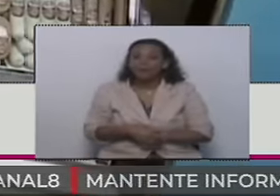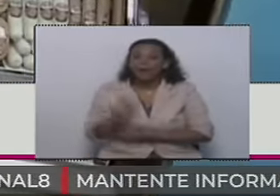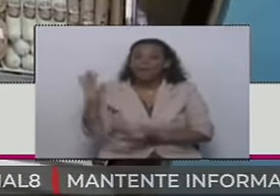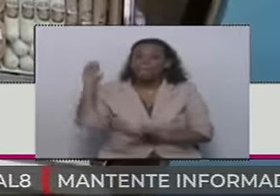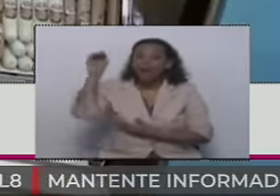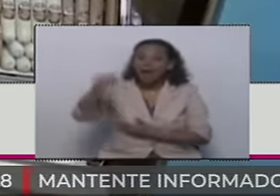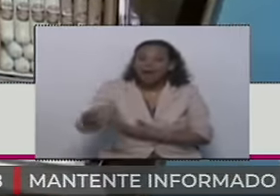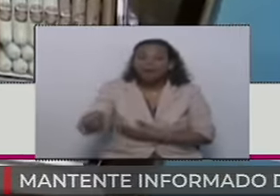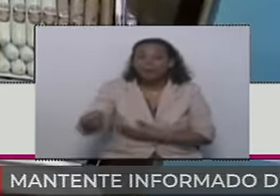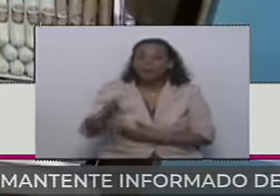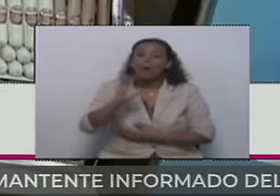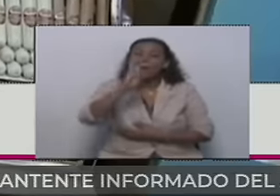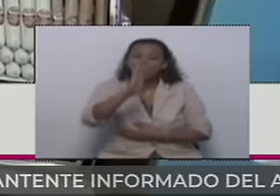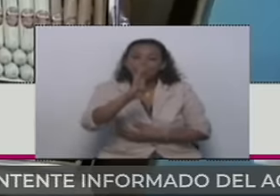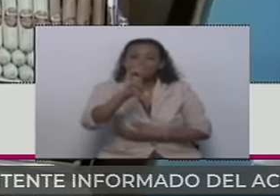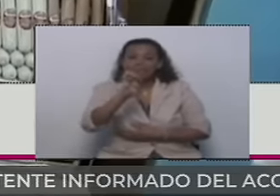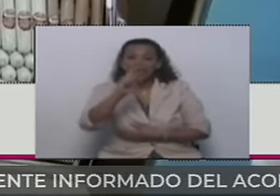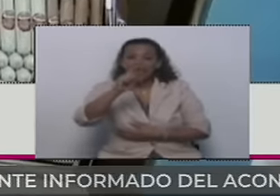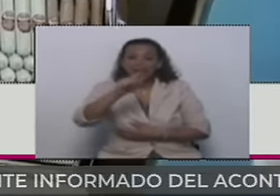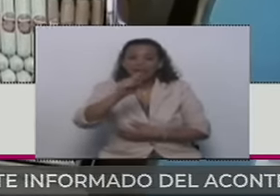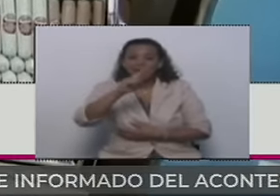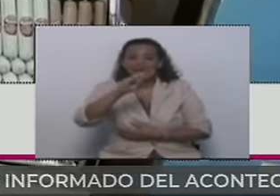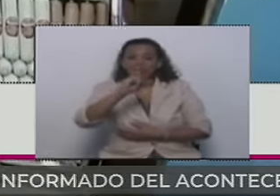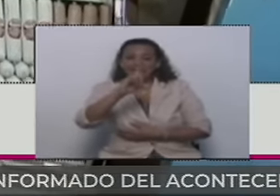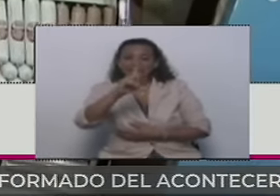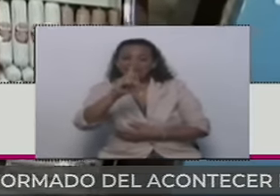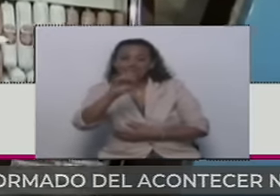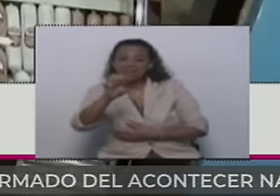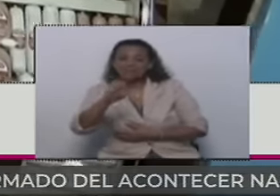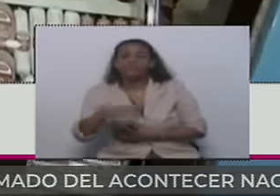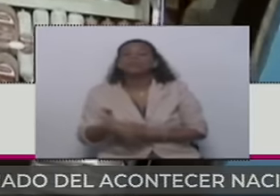pequeña? Benilde, acerca el micrófono.